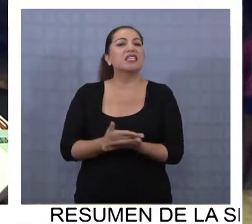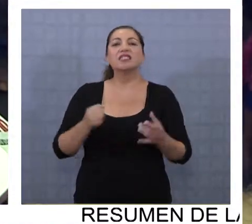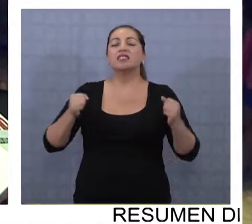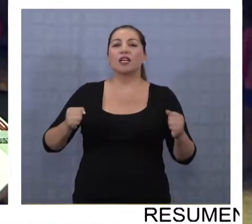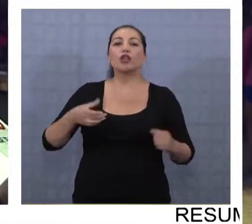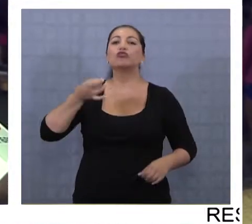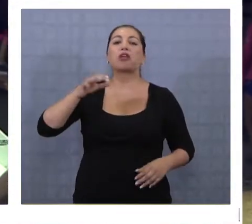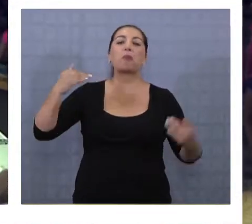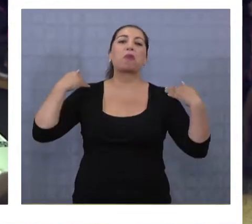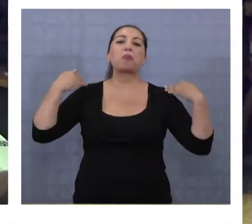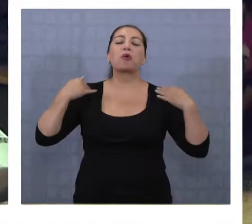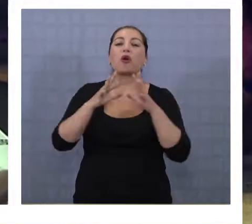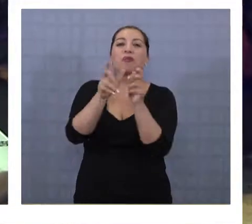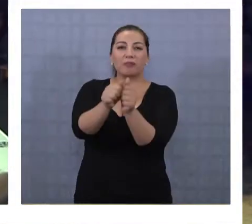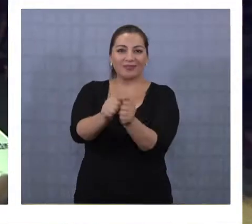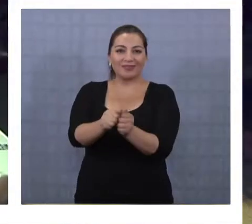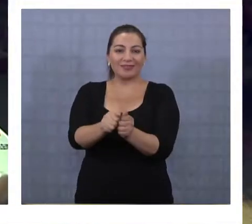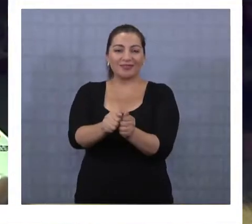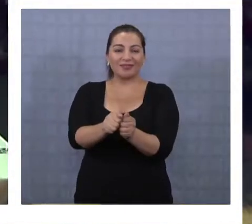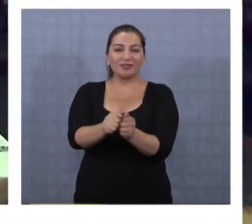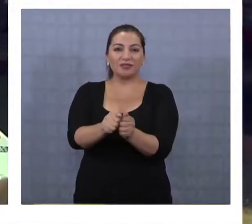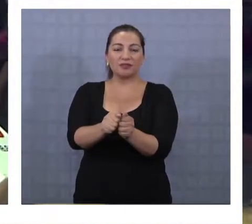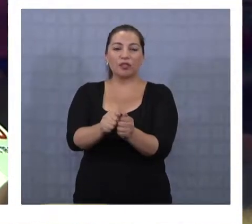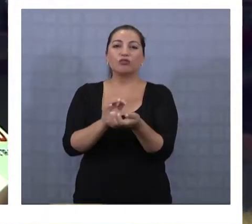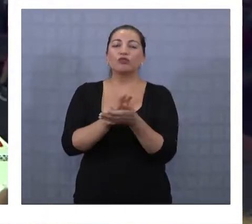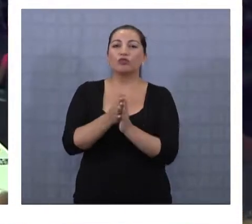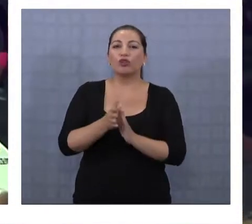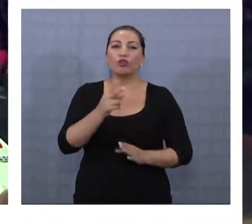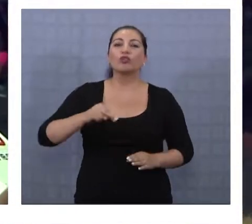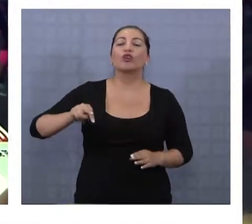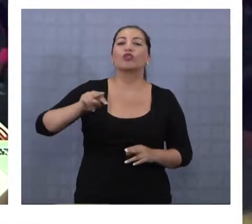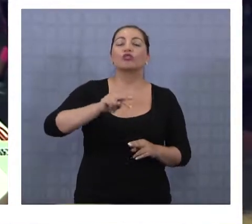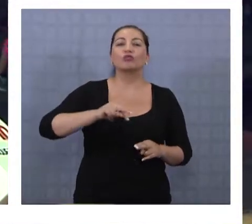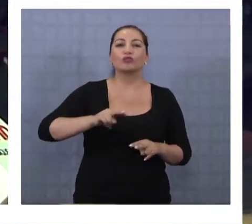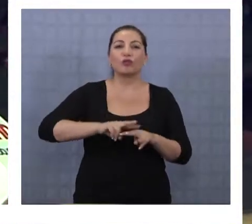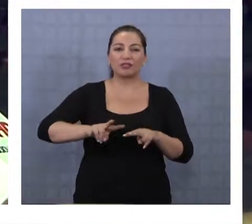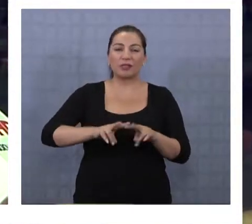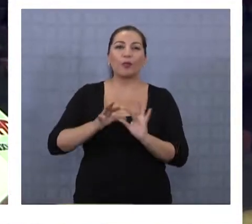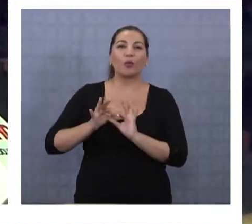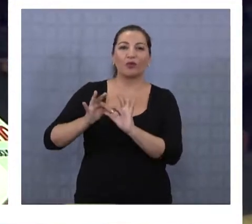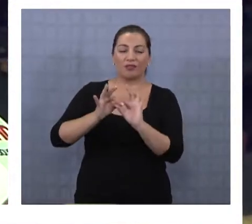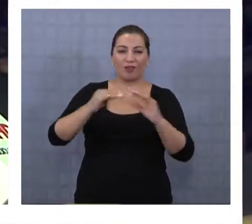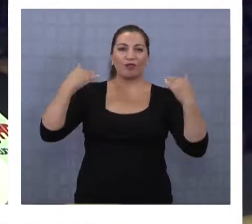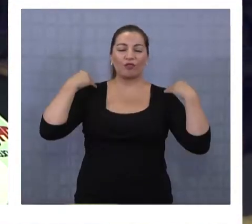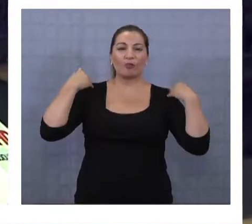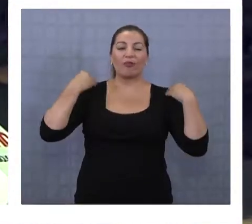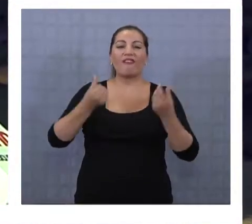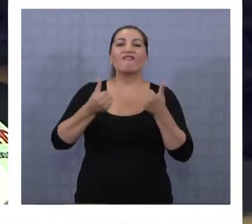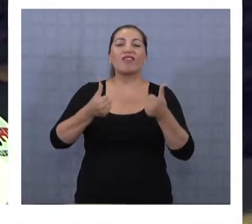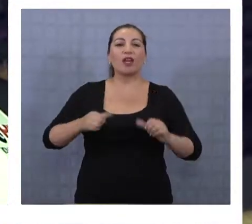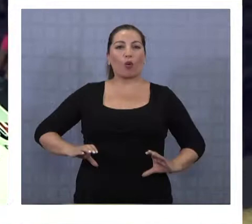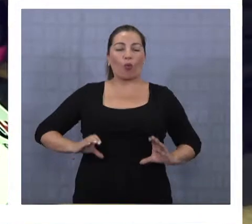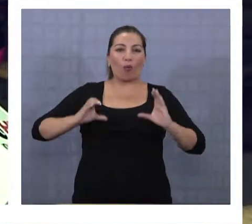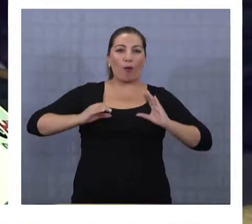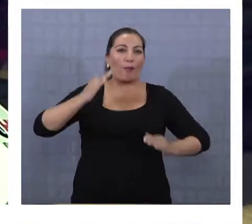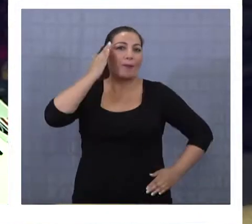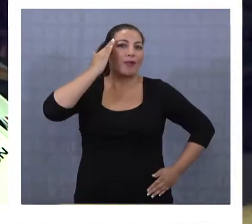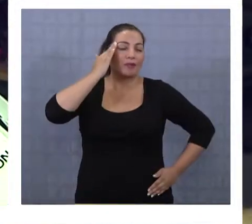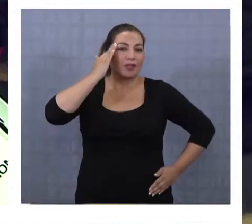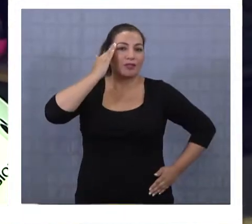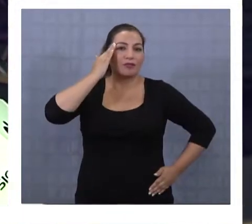no es solamente hacer el deporte de compañerismo, de todo lo que va anexo al deporte. Entonces así viene al cuerpo, a la mente,